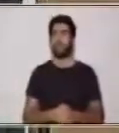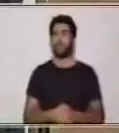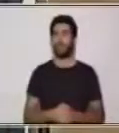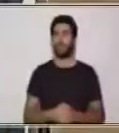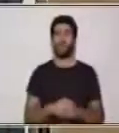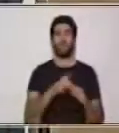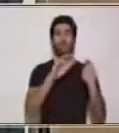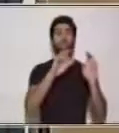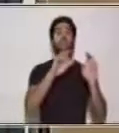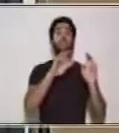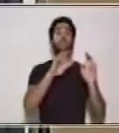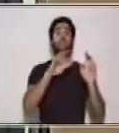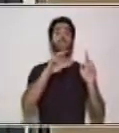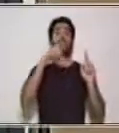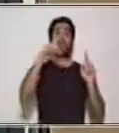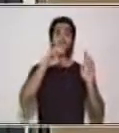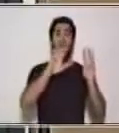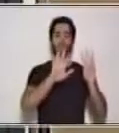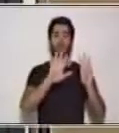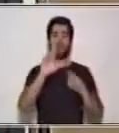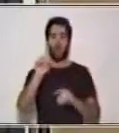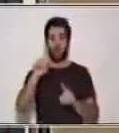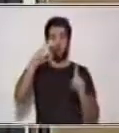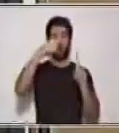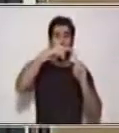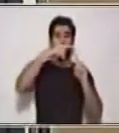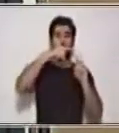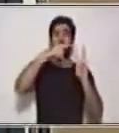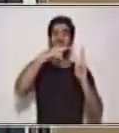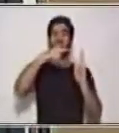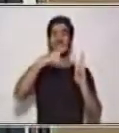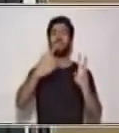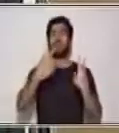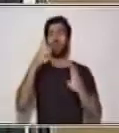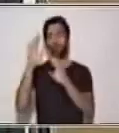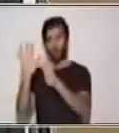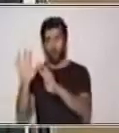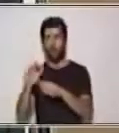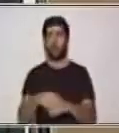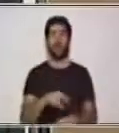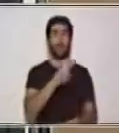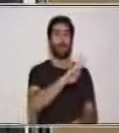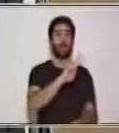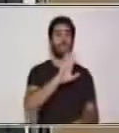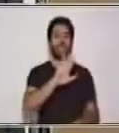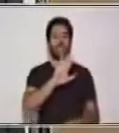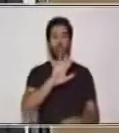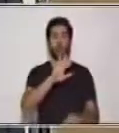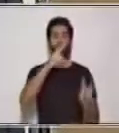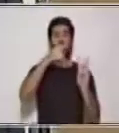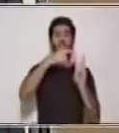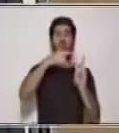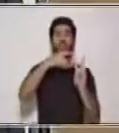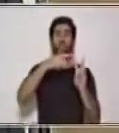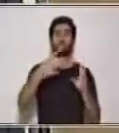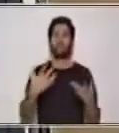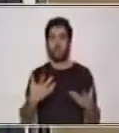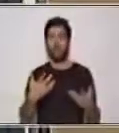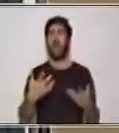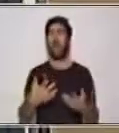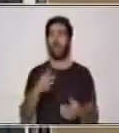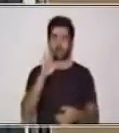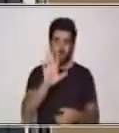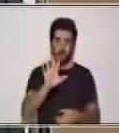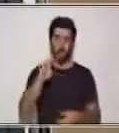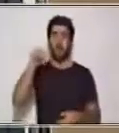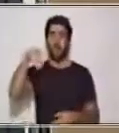9. Raíz de 25m cuadrado, la raíz de 25, 5.